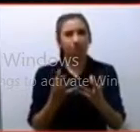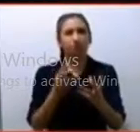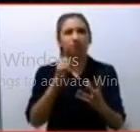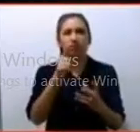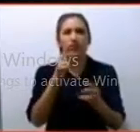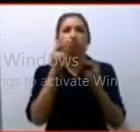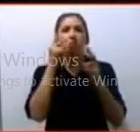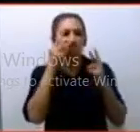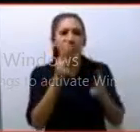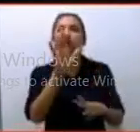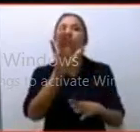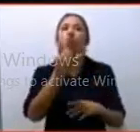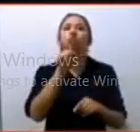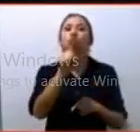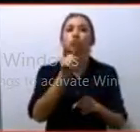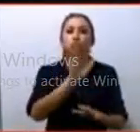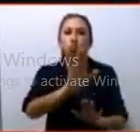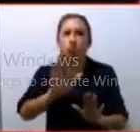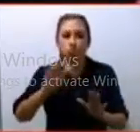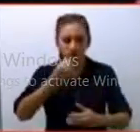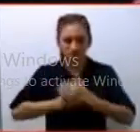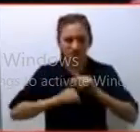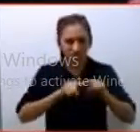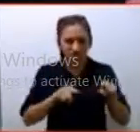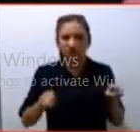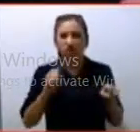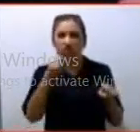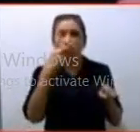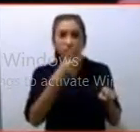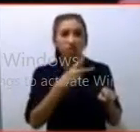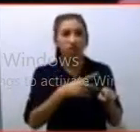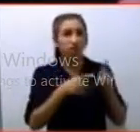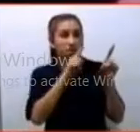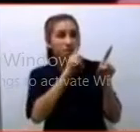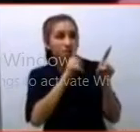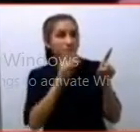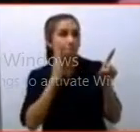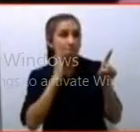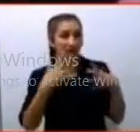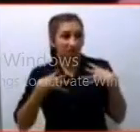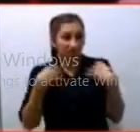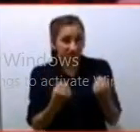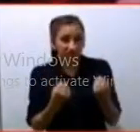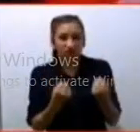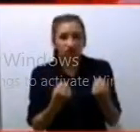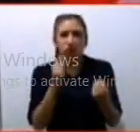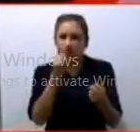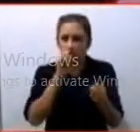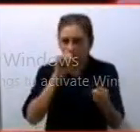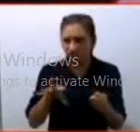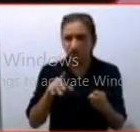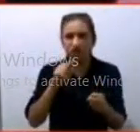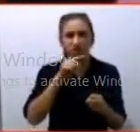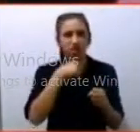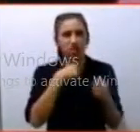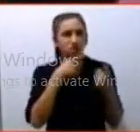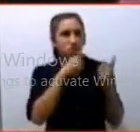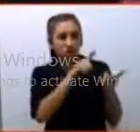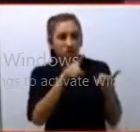tienes hijos o una mamá o un papá sano y di, por ellos lo voy a hacer. Si no lo haces,